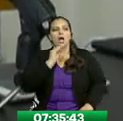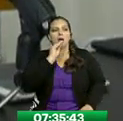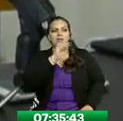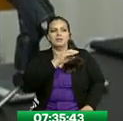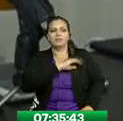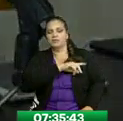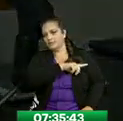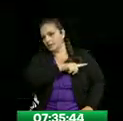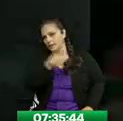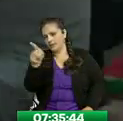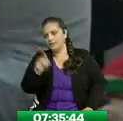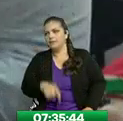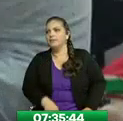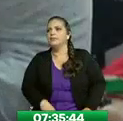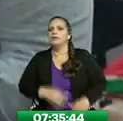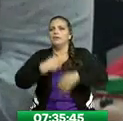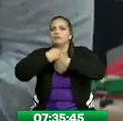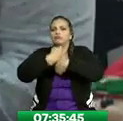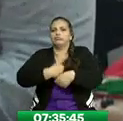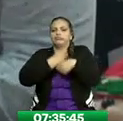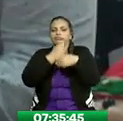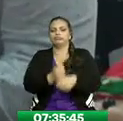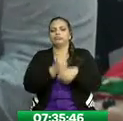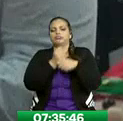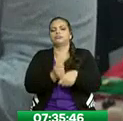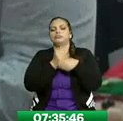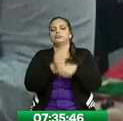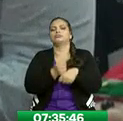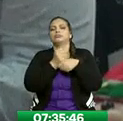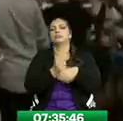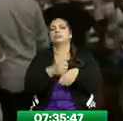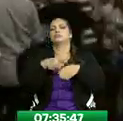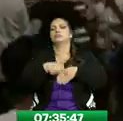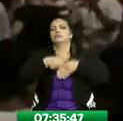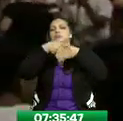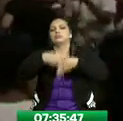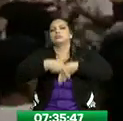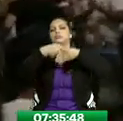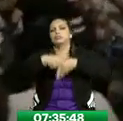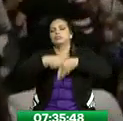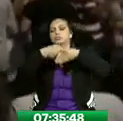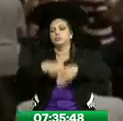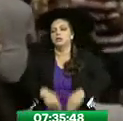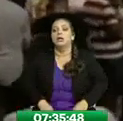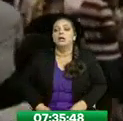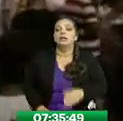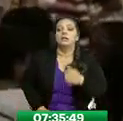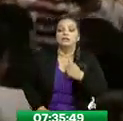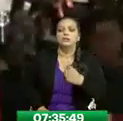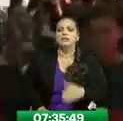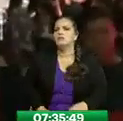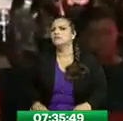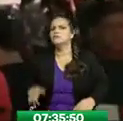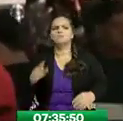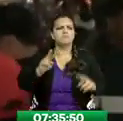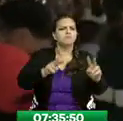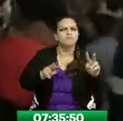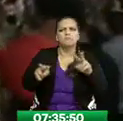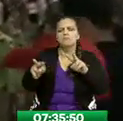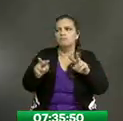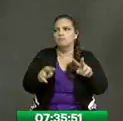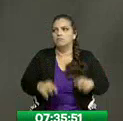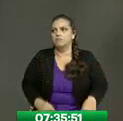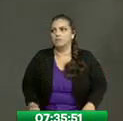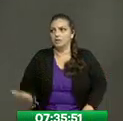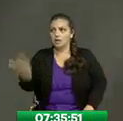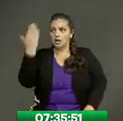manera inmediata. El alcalde de Salinas manifiesta que existe una ordenanza en la que se prohíbe libar en la vía pública. Es por esto